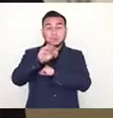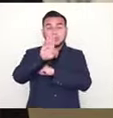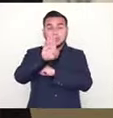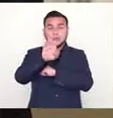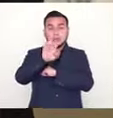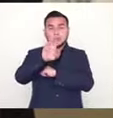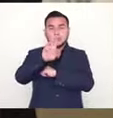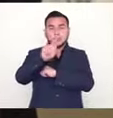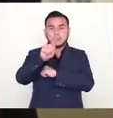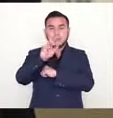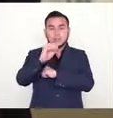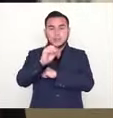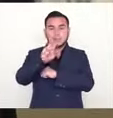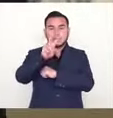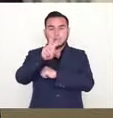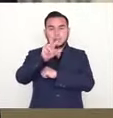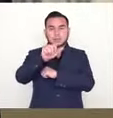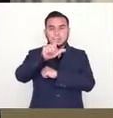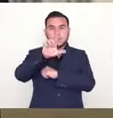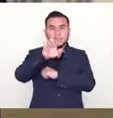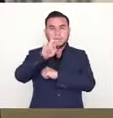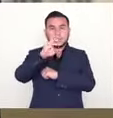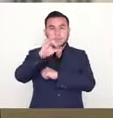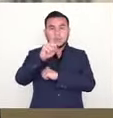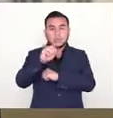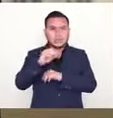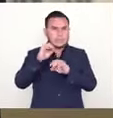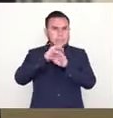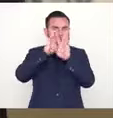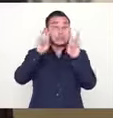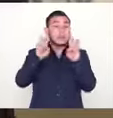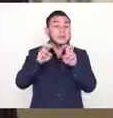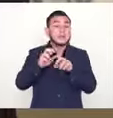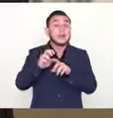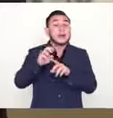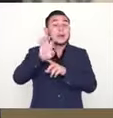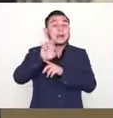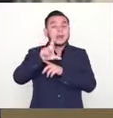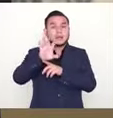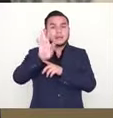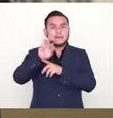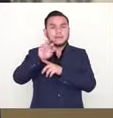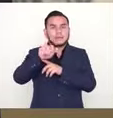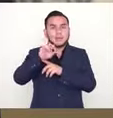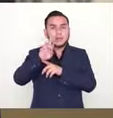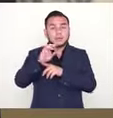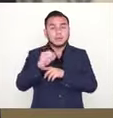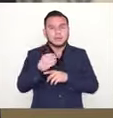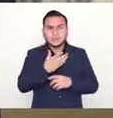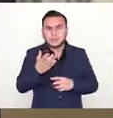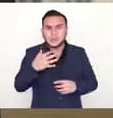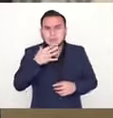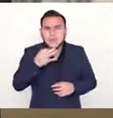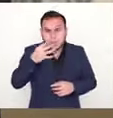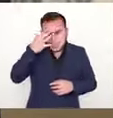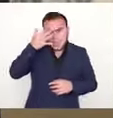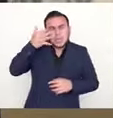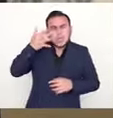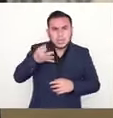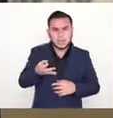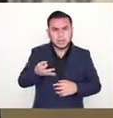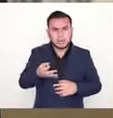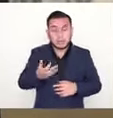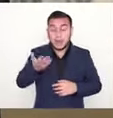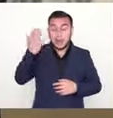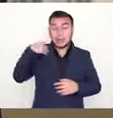periodista que trabajó en el faro que era el referente en el tema de pandillas en el faro y viene él como él cree en el periódico donde